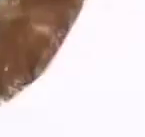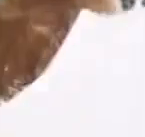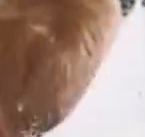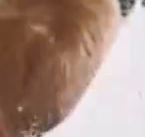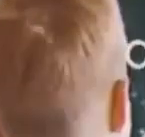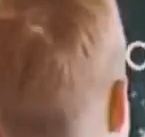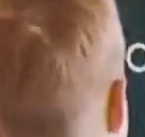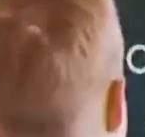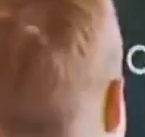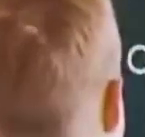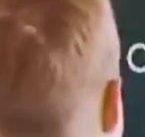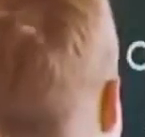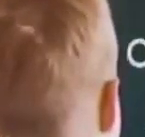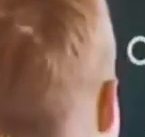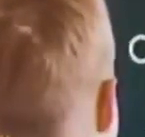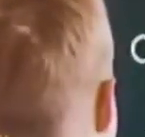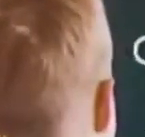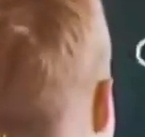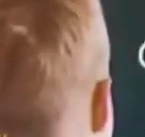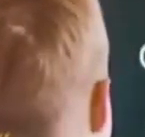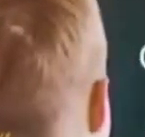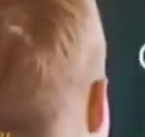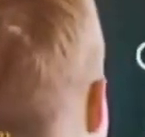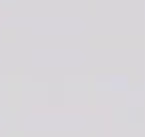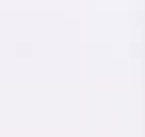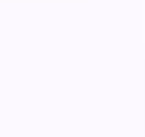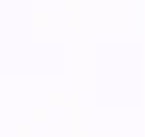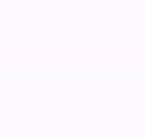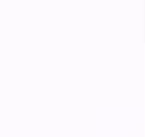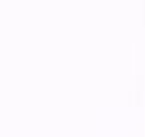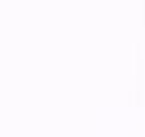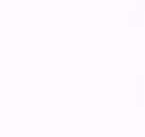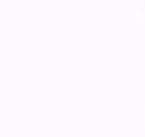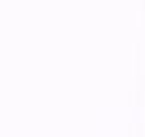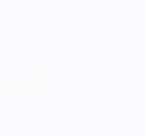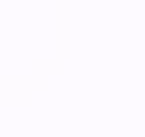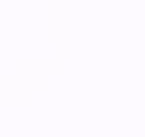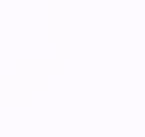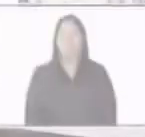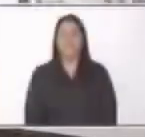A continuación, Matemática Primero Básico.